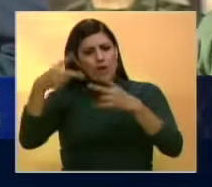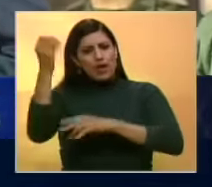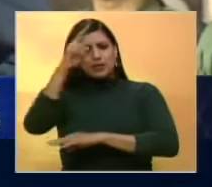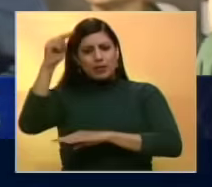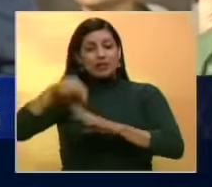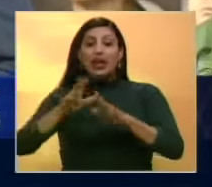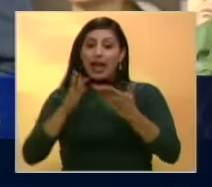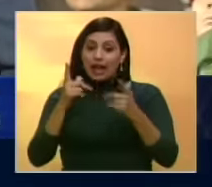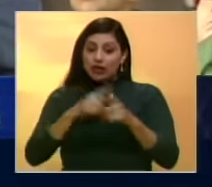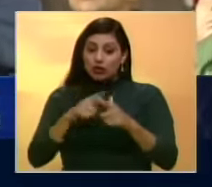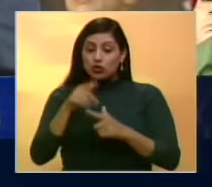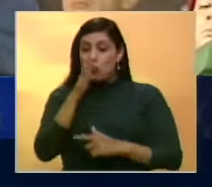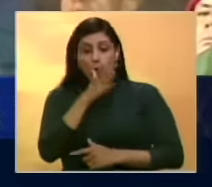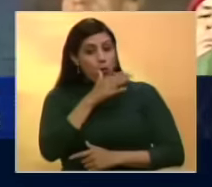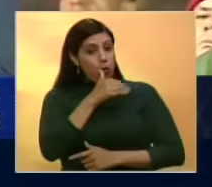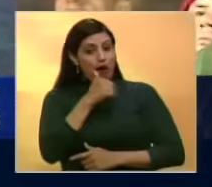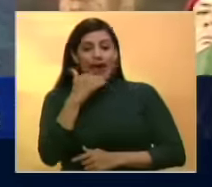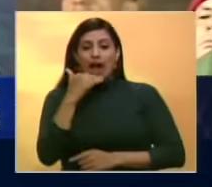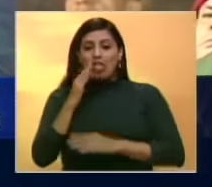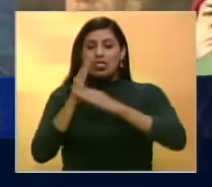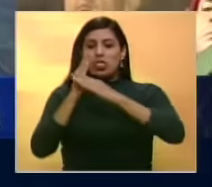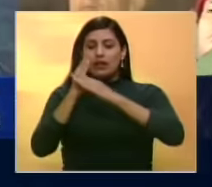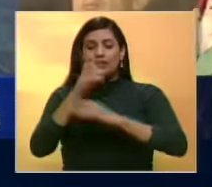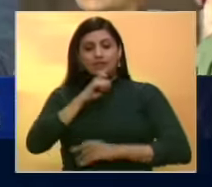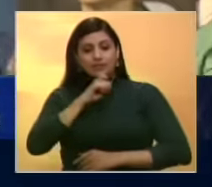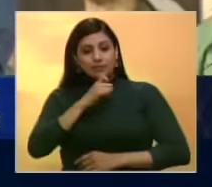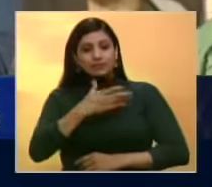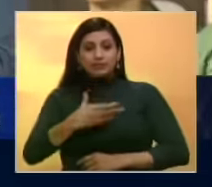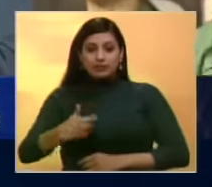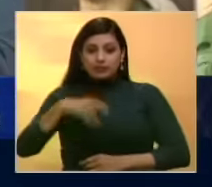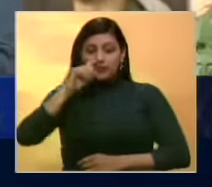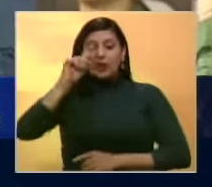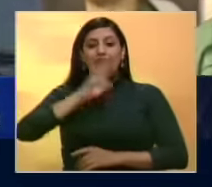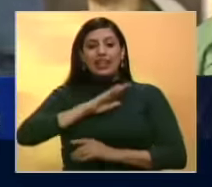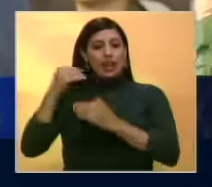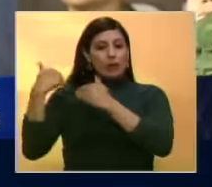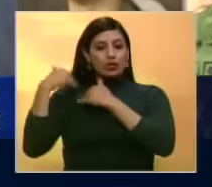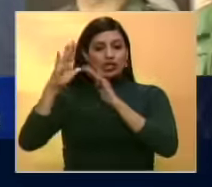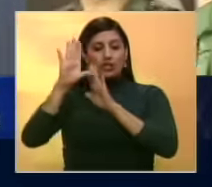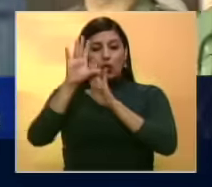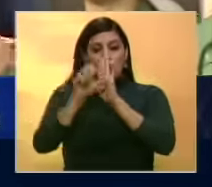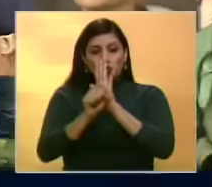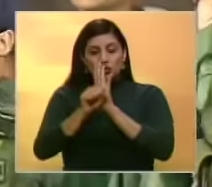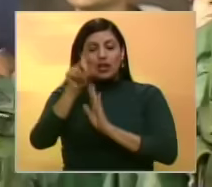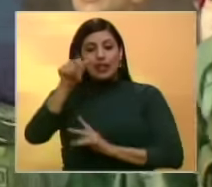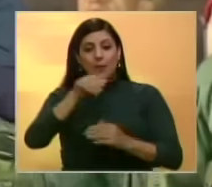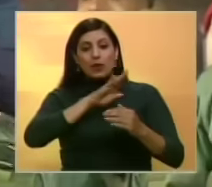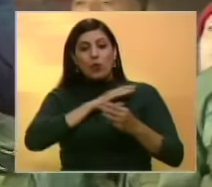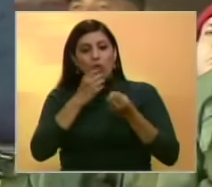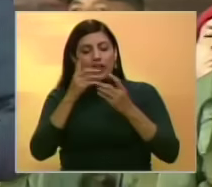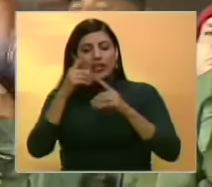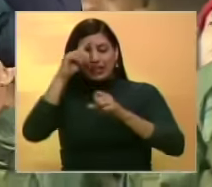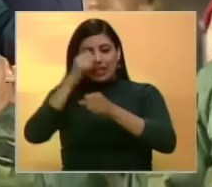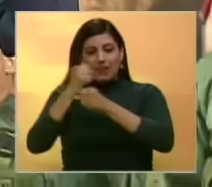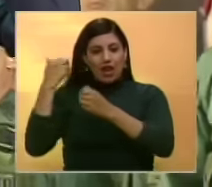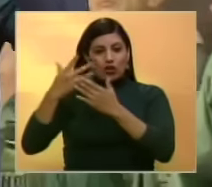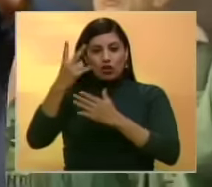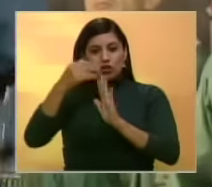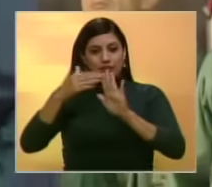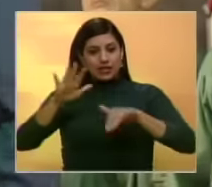y por lo tanto no existe impedimento para que el mandatario venezolano proceda a cumplir con la Constitución y dar cuenta de su gestión durante el